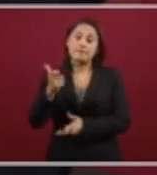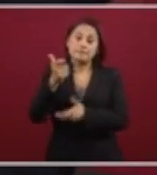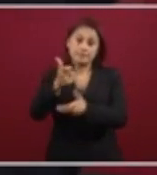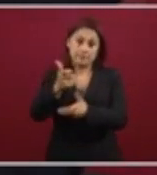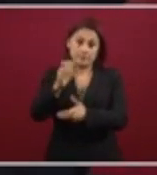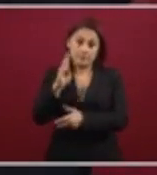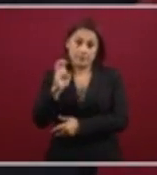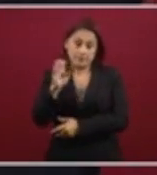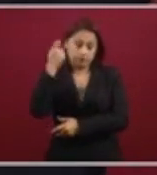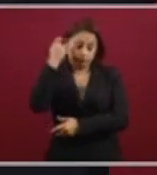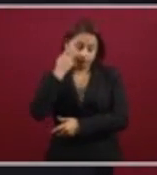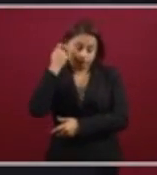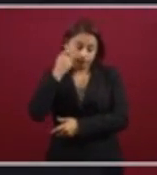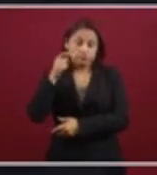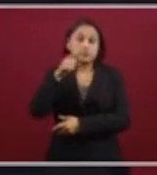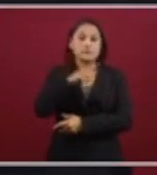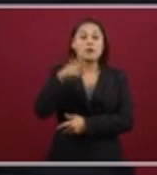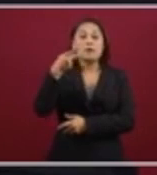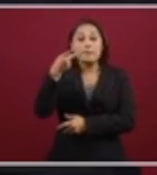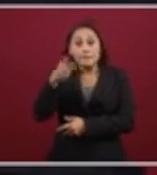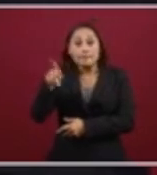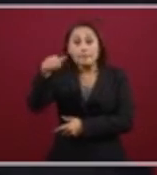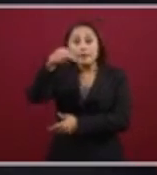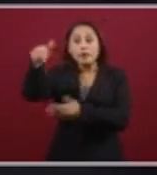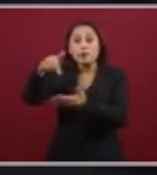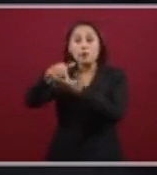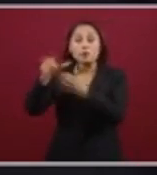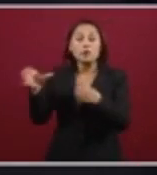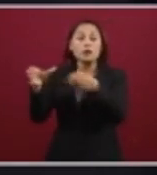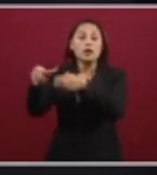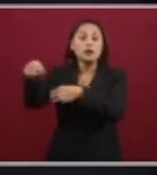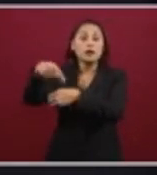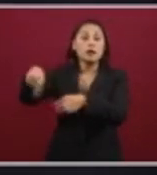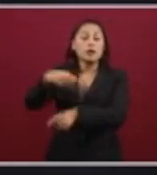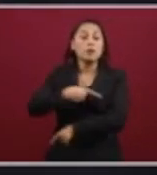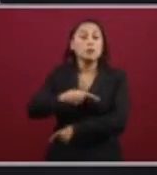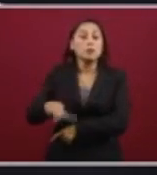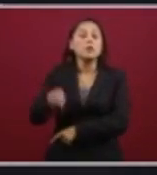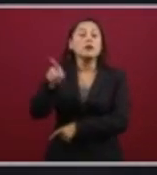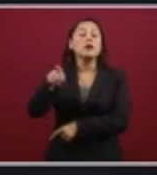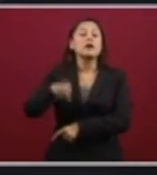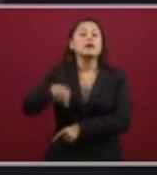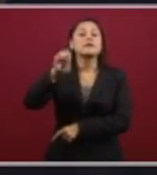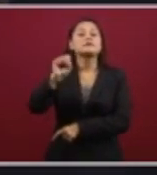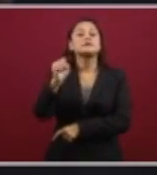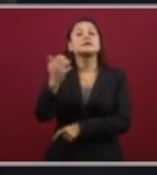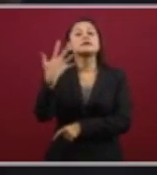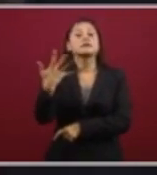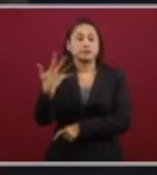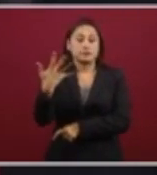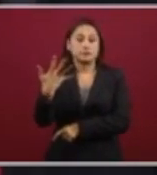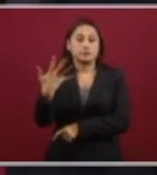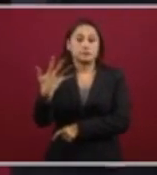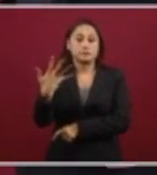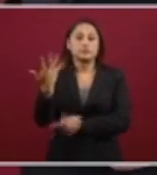pensión que recibían el año pasado. Ya no son 1,160